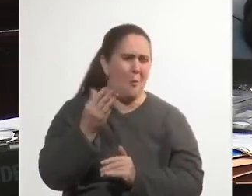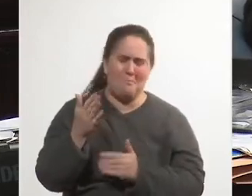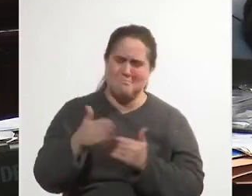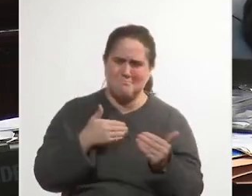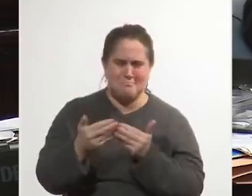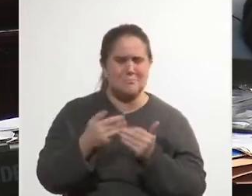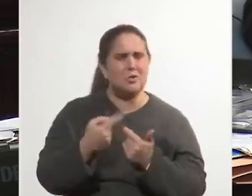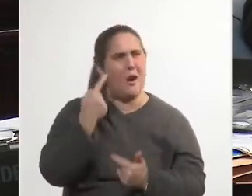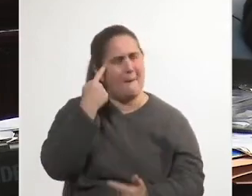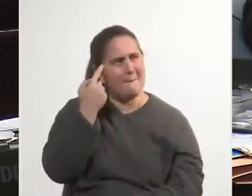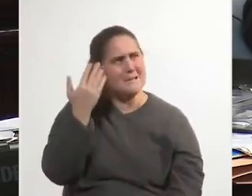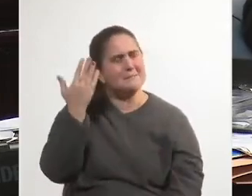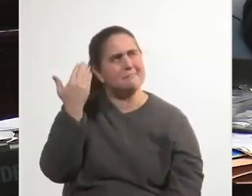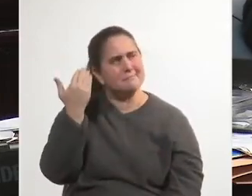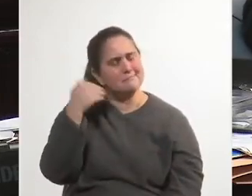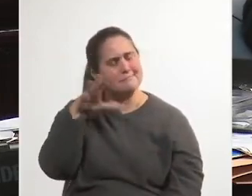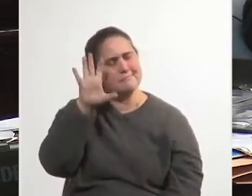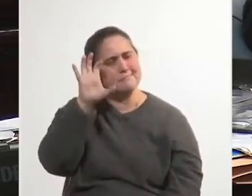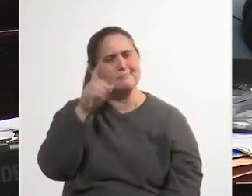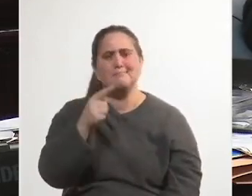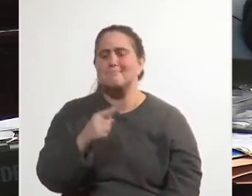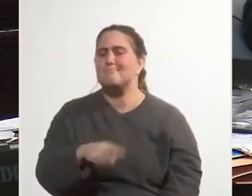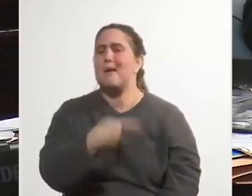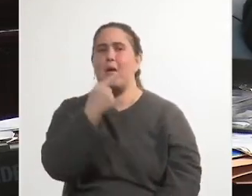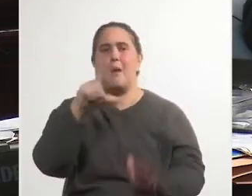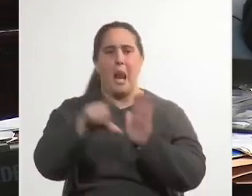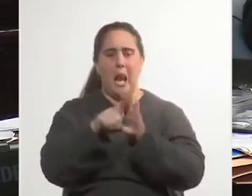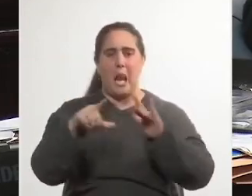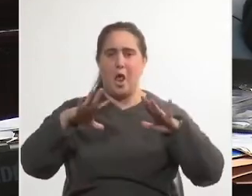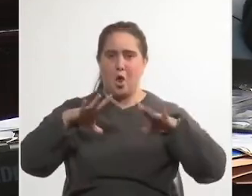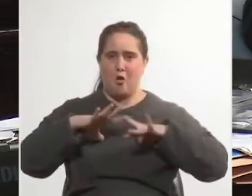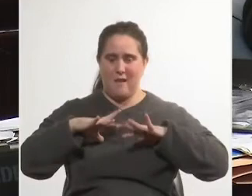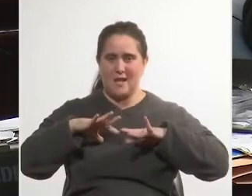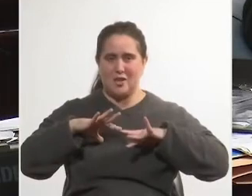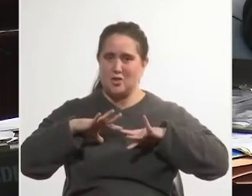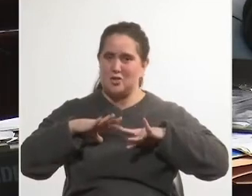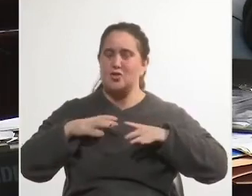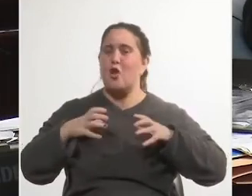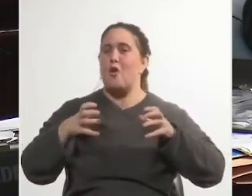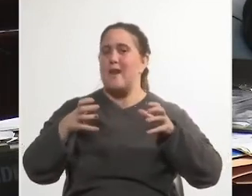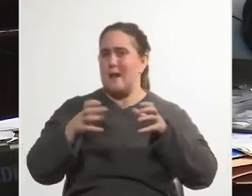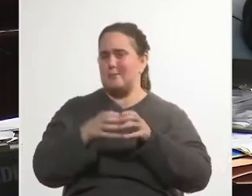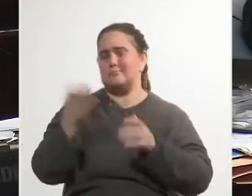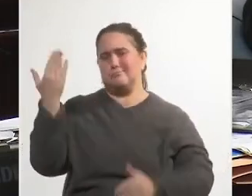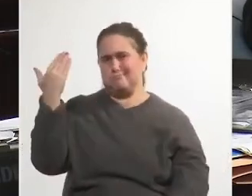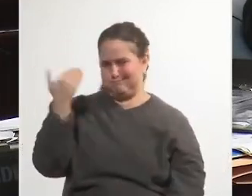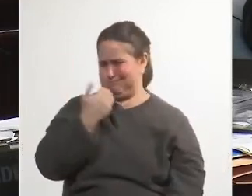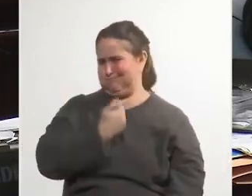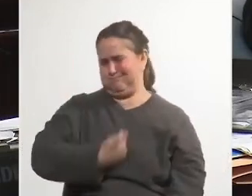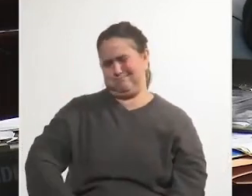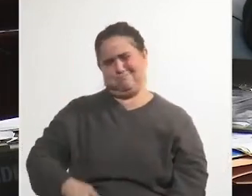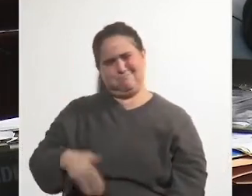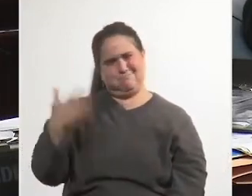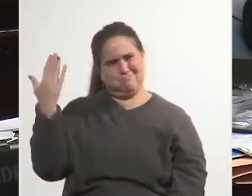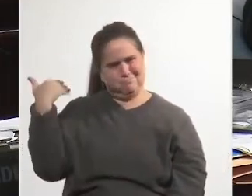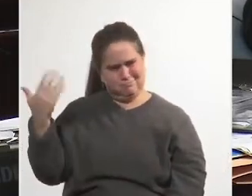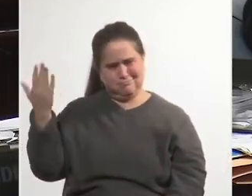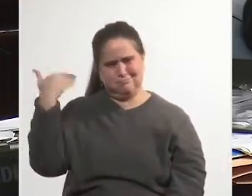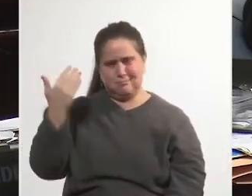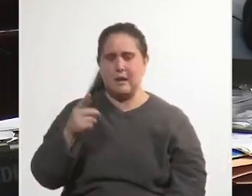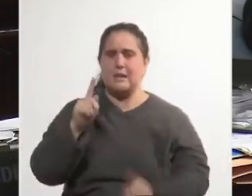de memoria, puedo recordar la primera ley de jubilaciones del gobierno de Oribe, la ley de